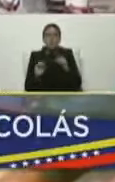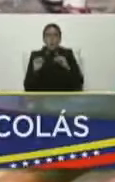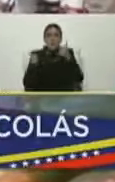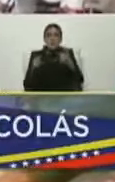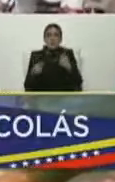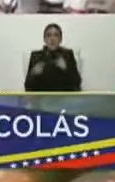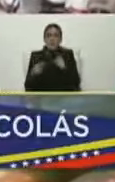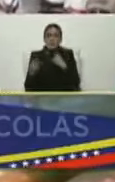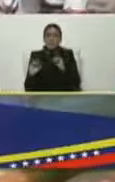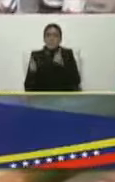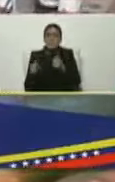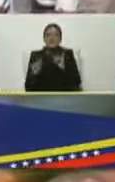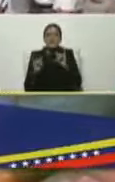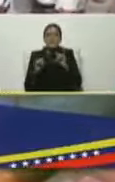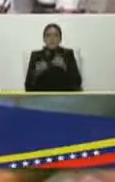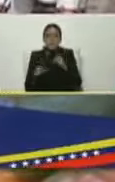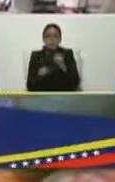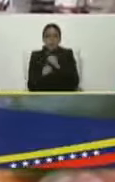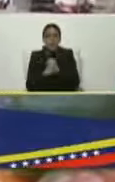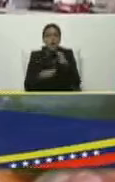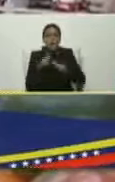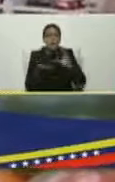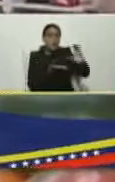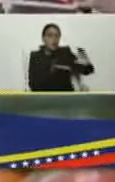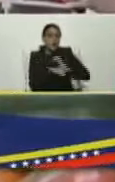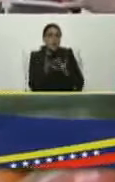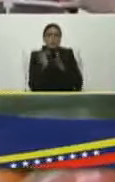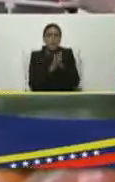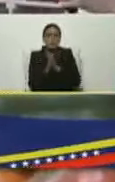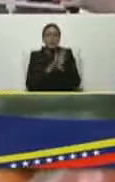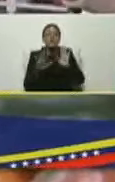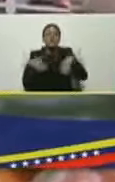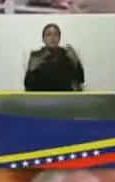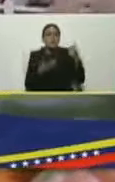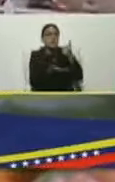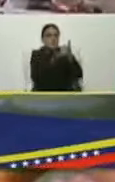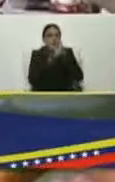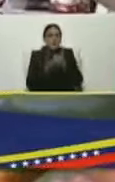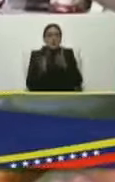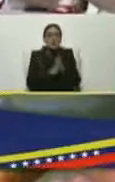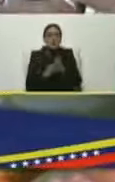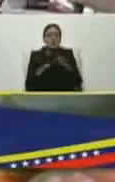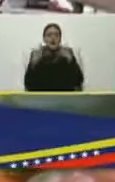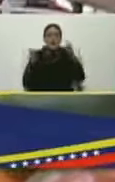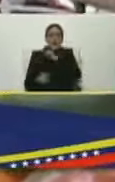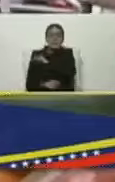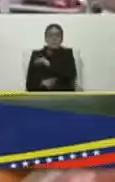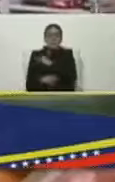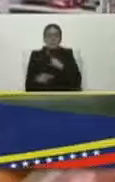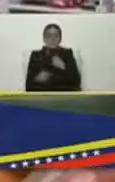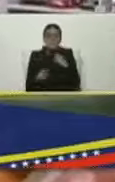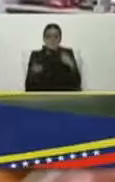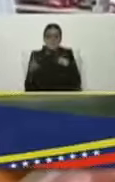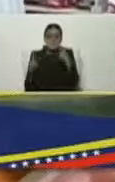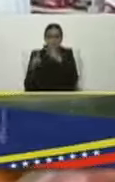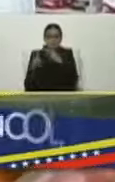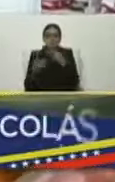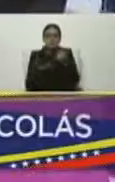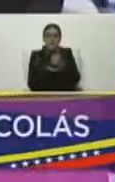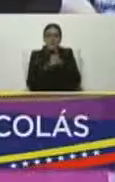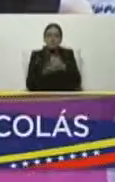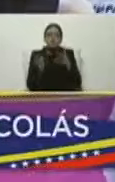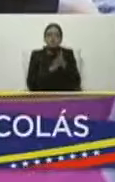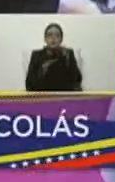un crédito de emprendedor. Luego también fue adjudicado con el plan Mi Bodega. Cuando usted lo anunció, la gran misión, justicia e igualdad